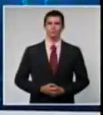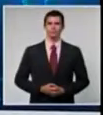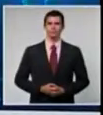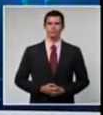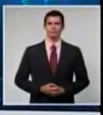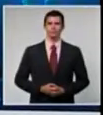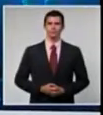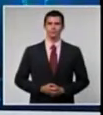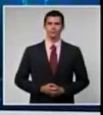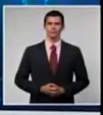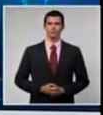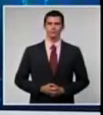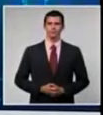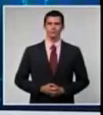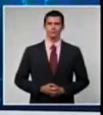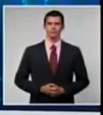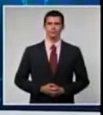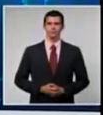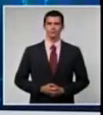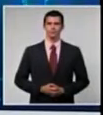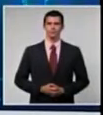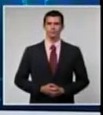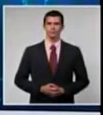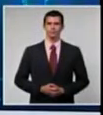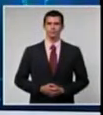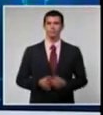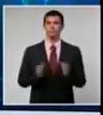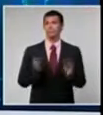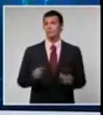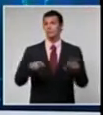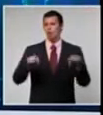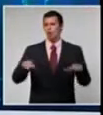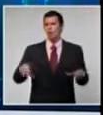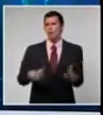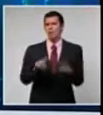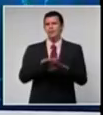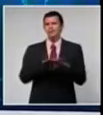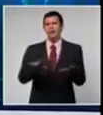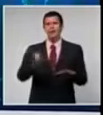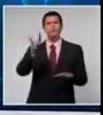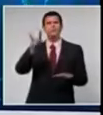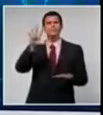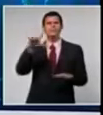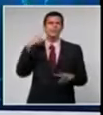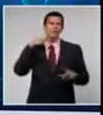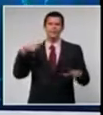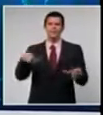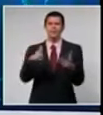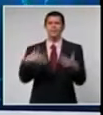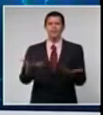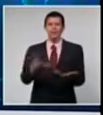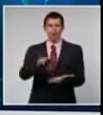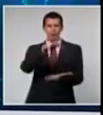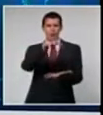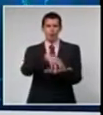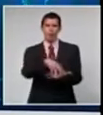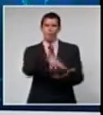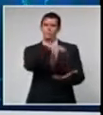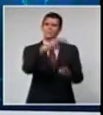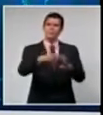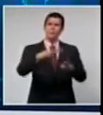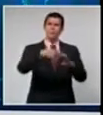Y a propósito de conmemorarse hoy el aniversario 95 del Palacio de los Torcedores en el barrio de Cayo Hueso de La Habana, se